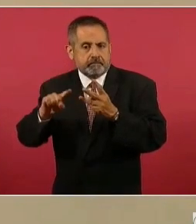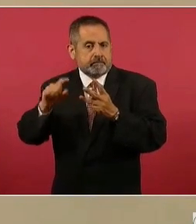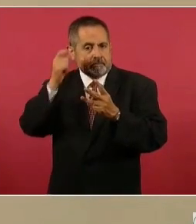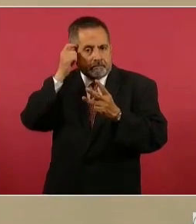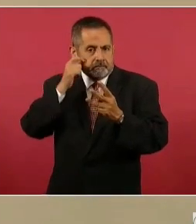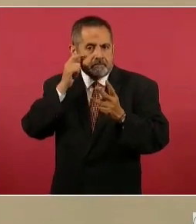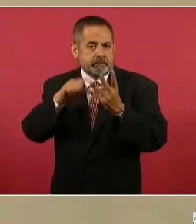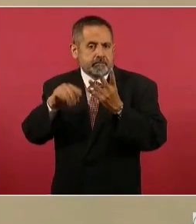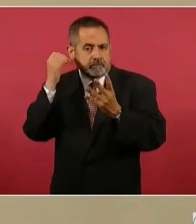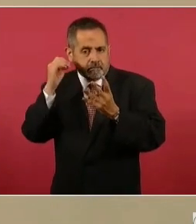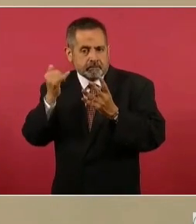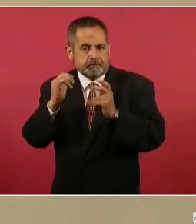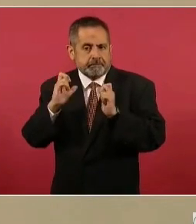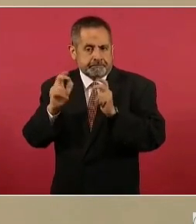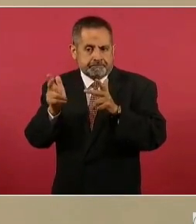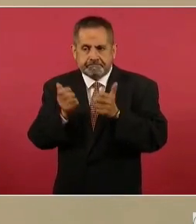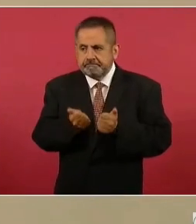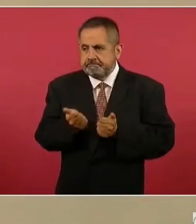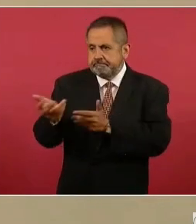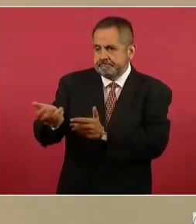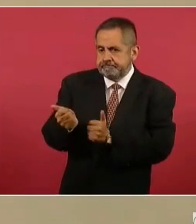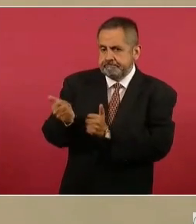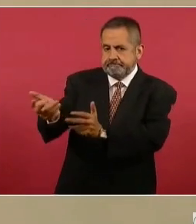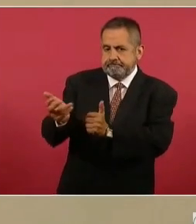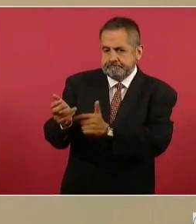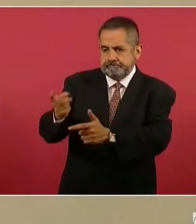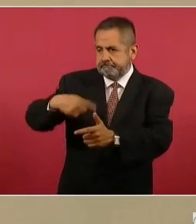y chiapas adelante